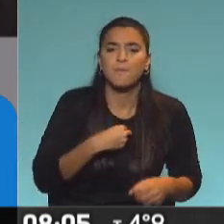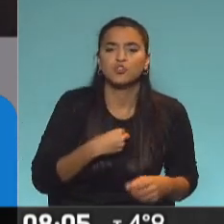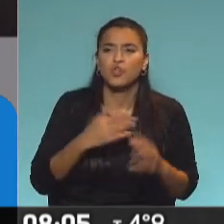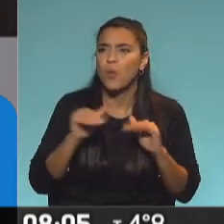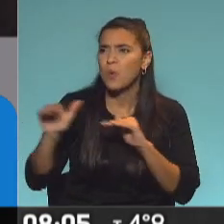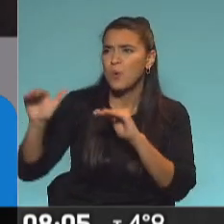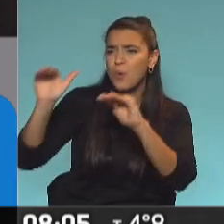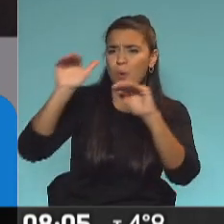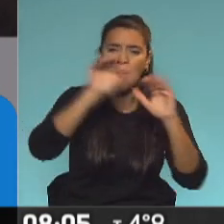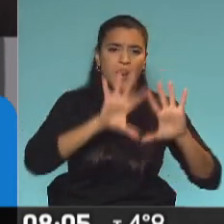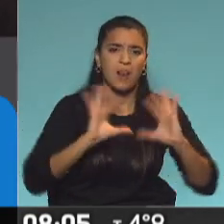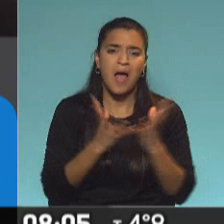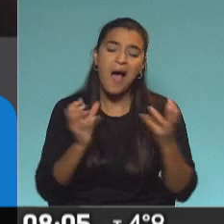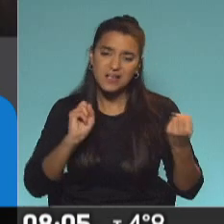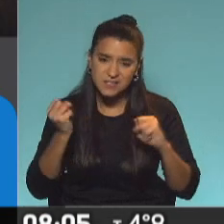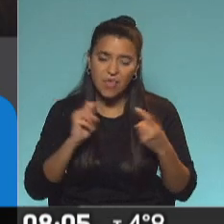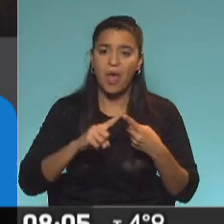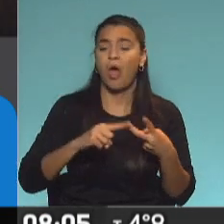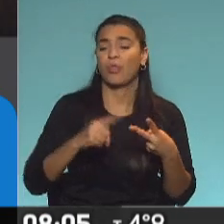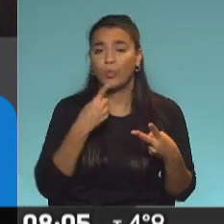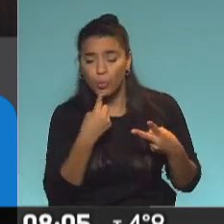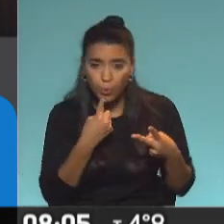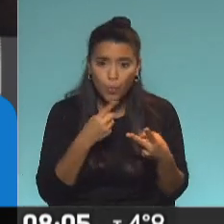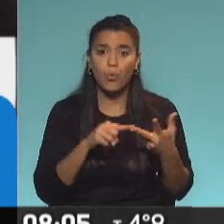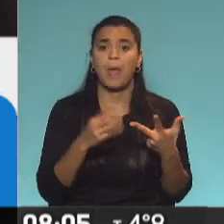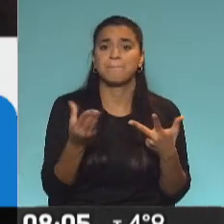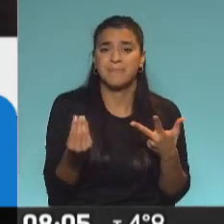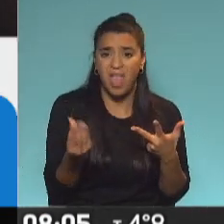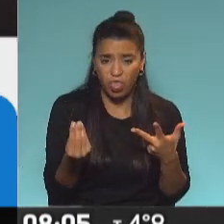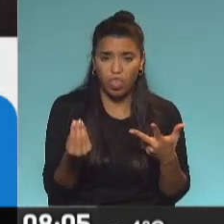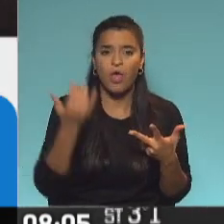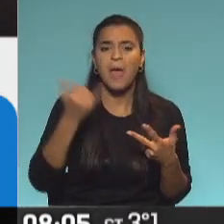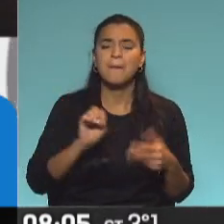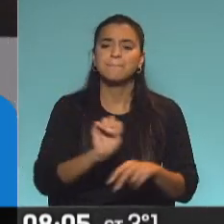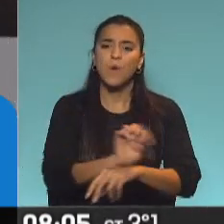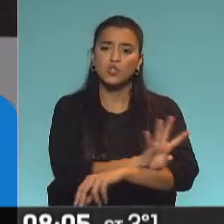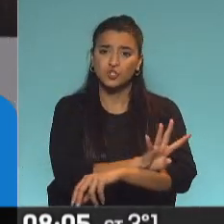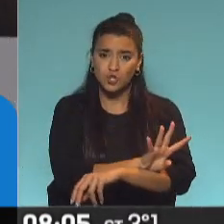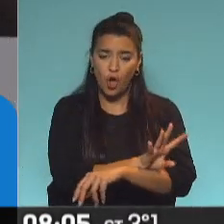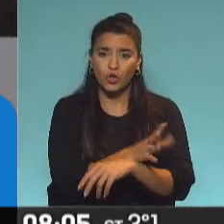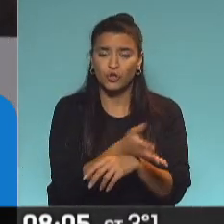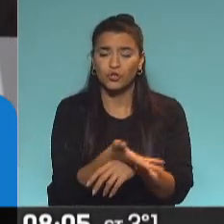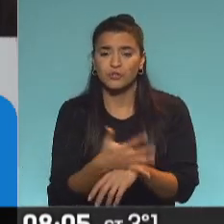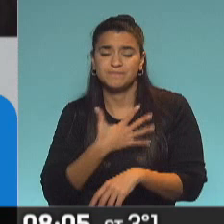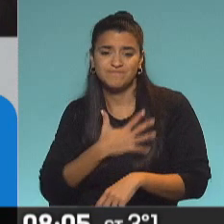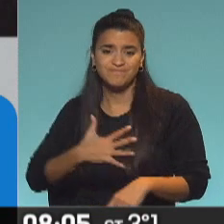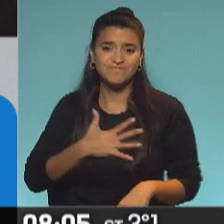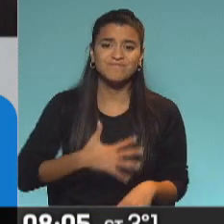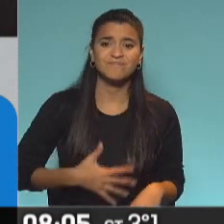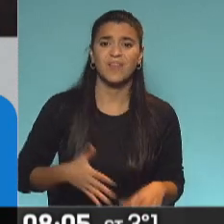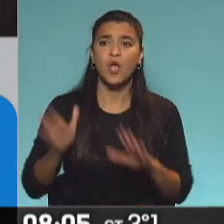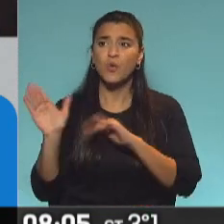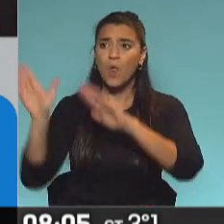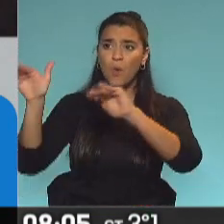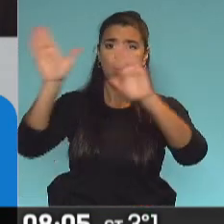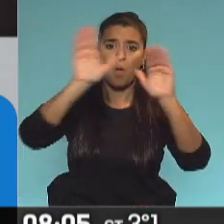mundo, y ansiedad, incertidumbre y miedo son emociones que en todo el mundo se comparte. Hay como una